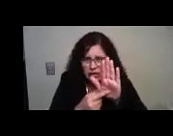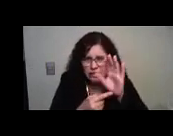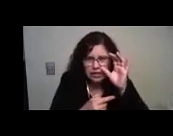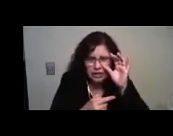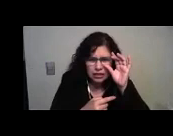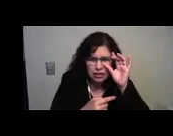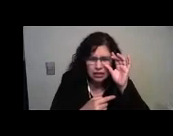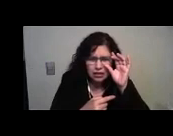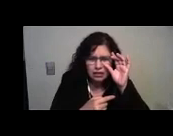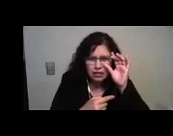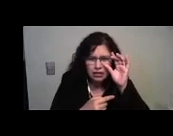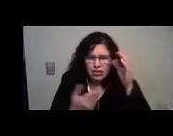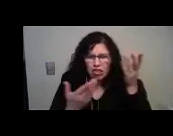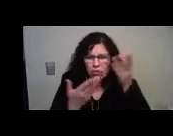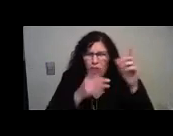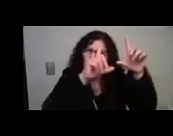hace un examen